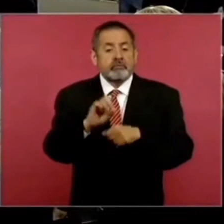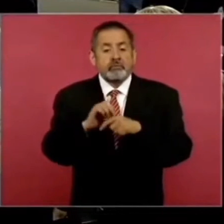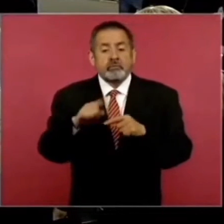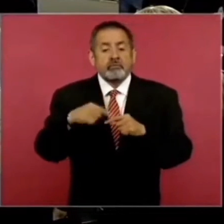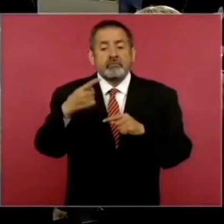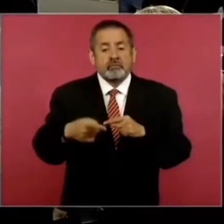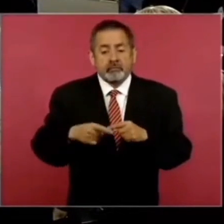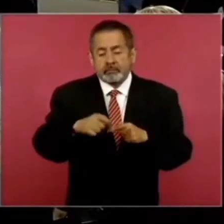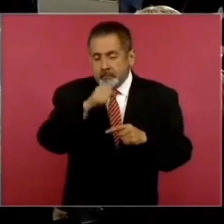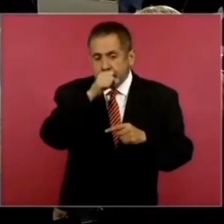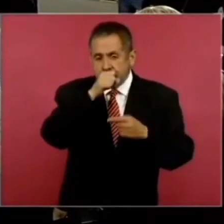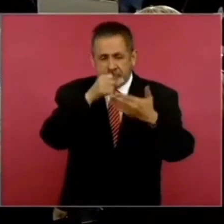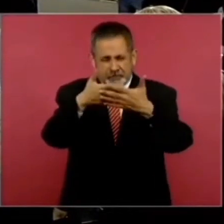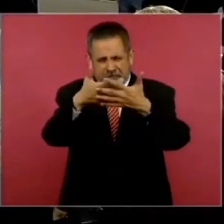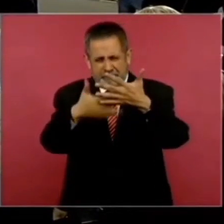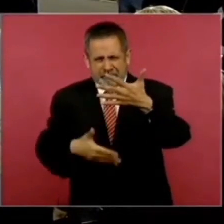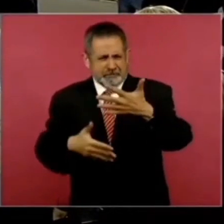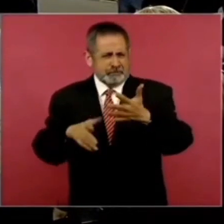un desplegado